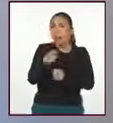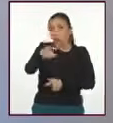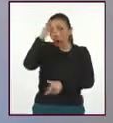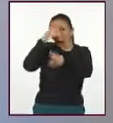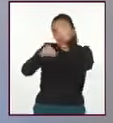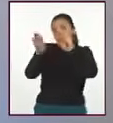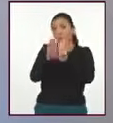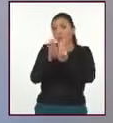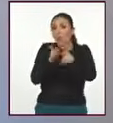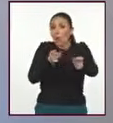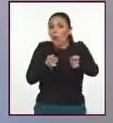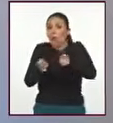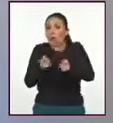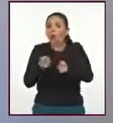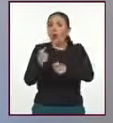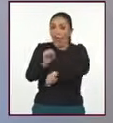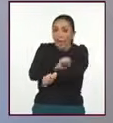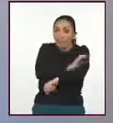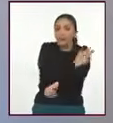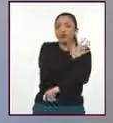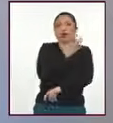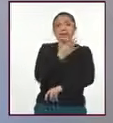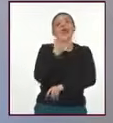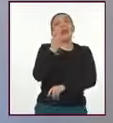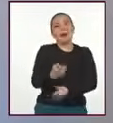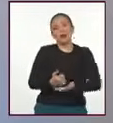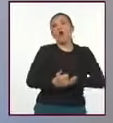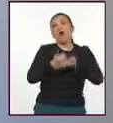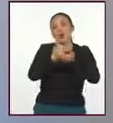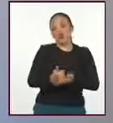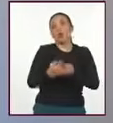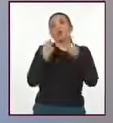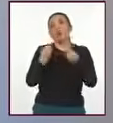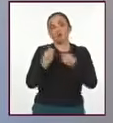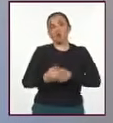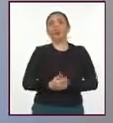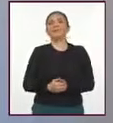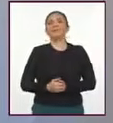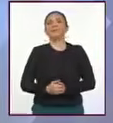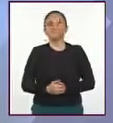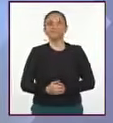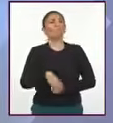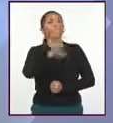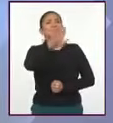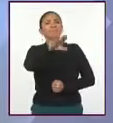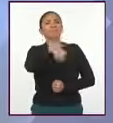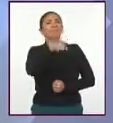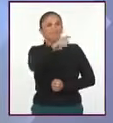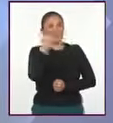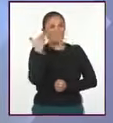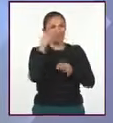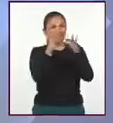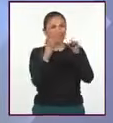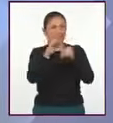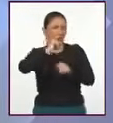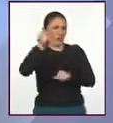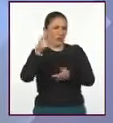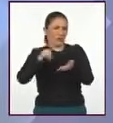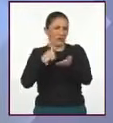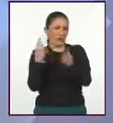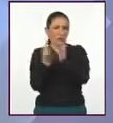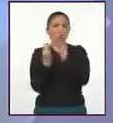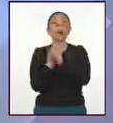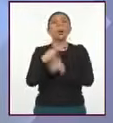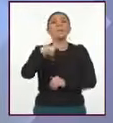control, regulación y expresión de nuestras emociones, todo eso puede sumar. Y doctor, lo platicábamos en otros seminarios, pero